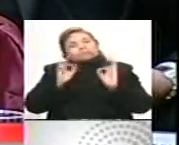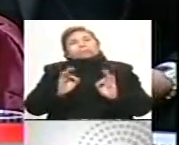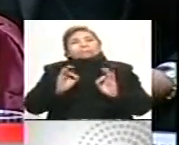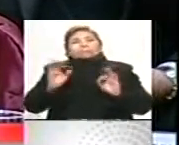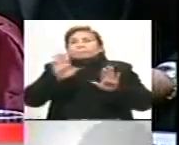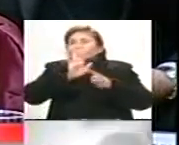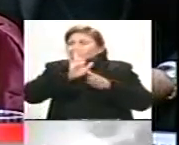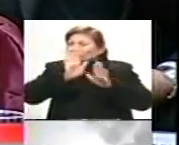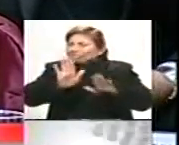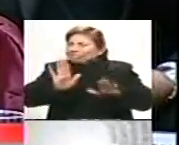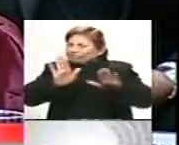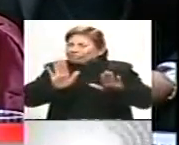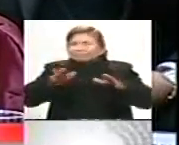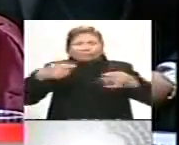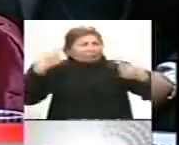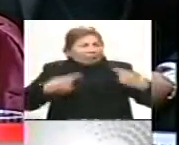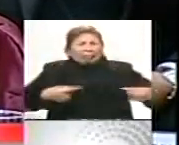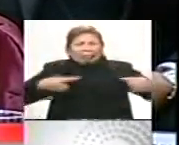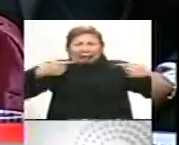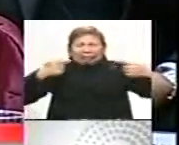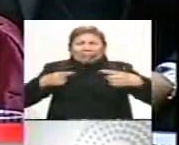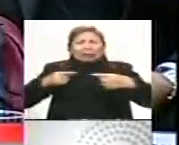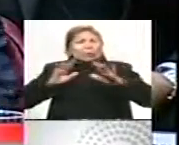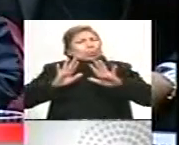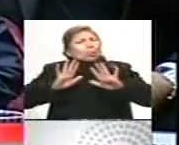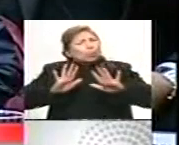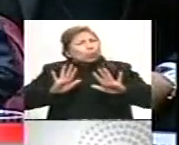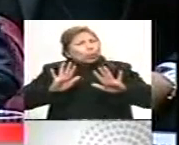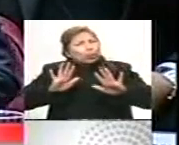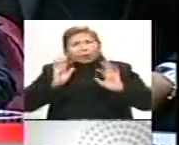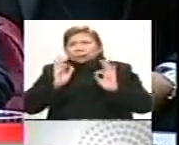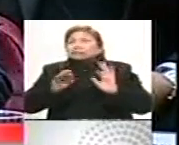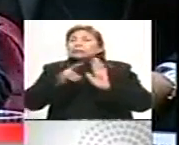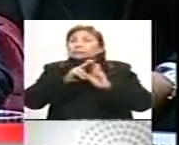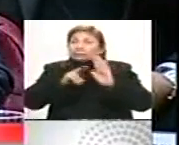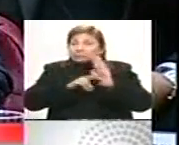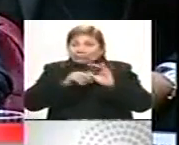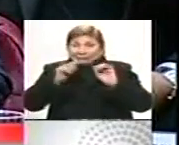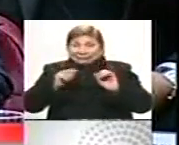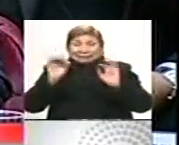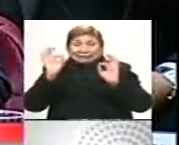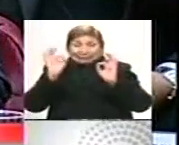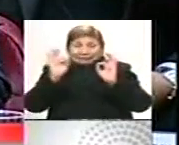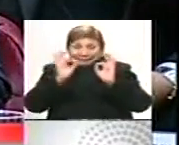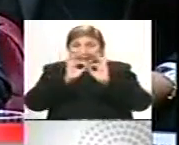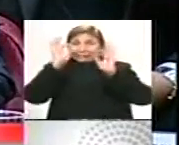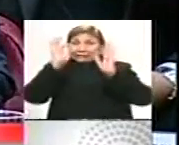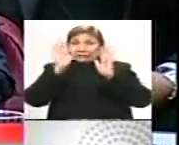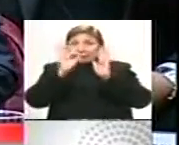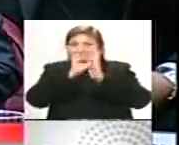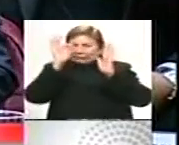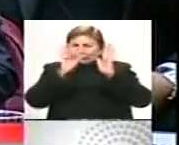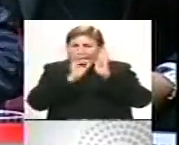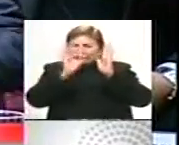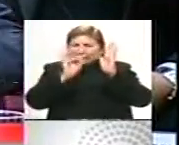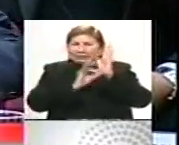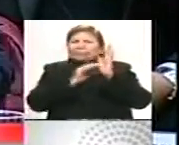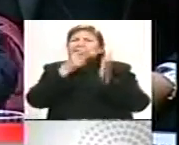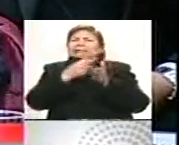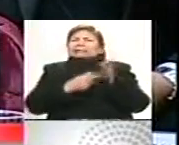conflictos políticos. Por eso es que esta norma puntualmente establece cuáles son, digamos,